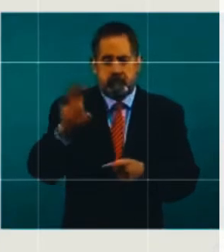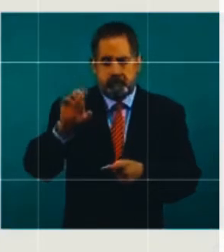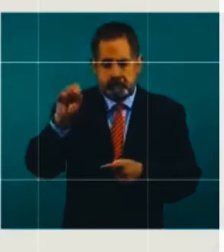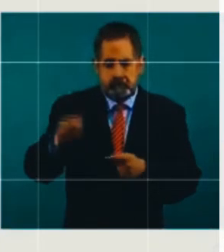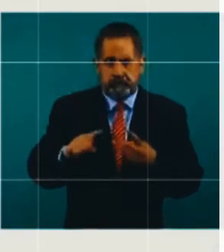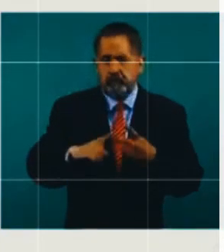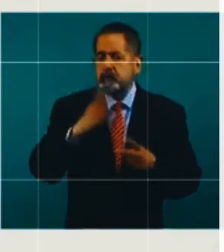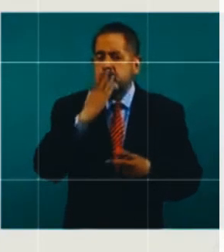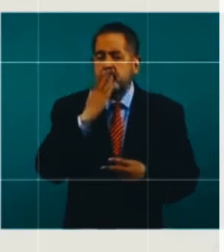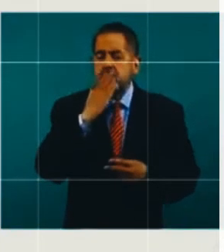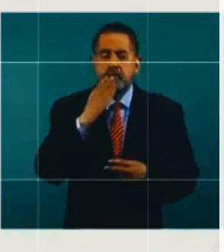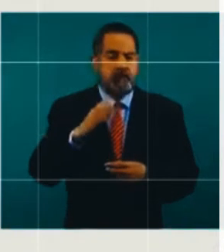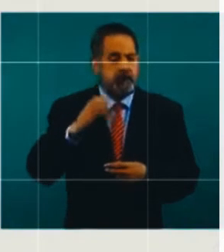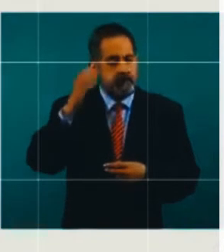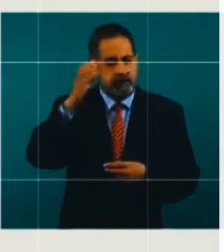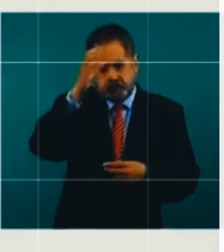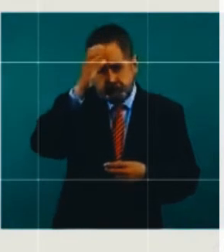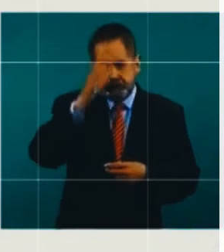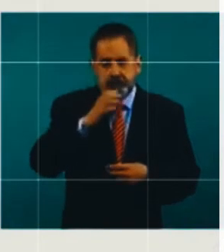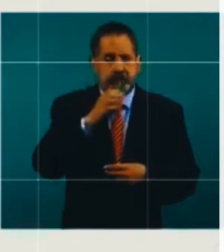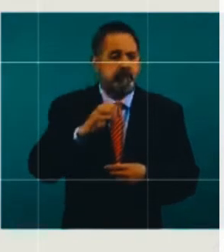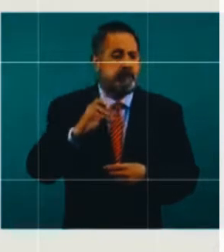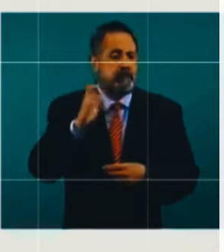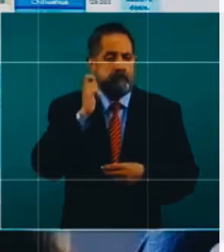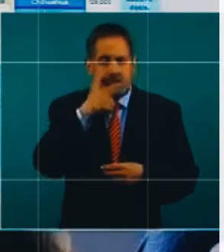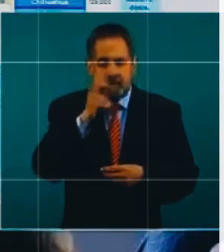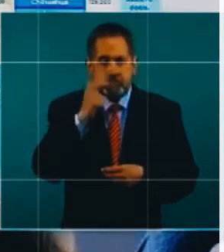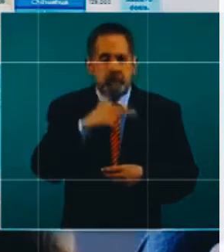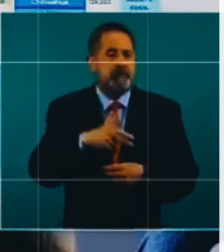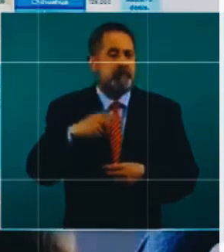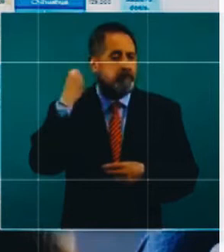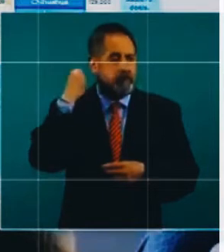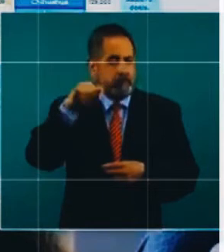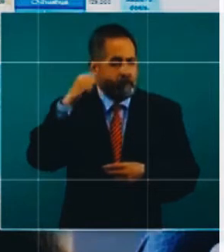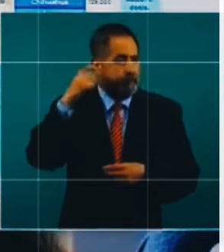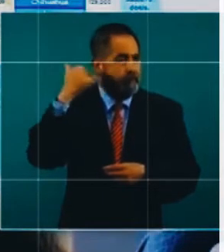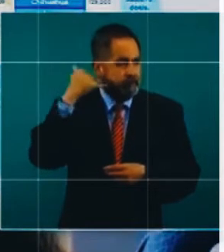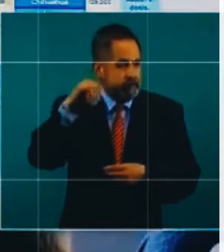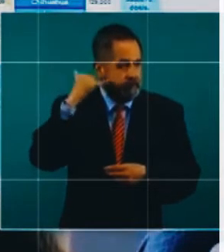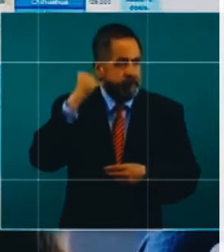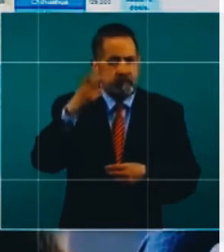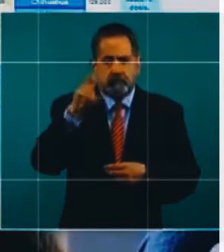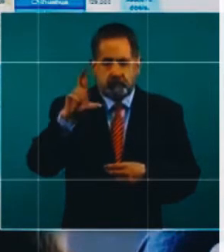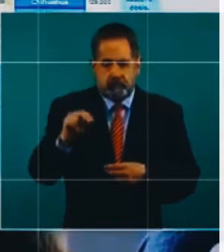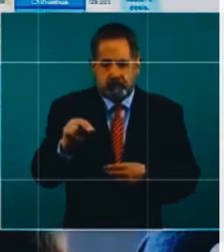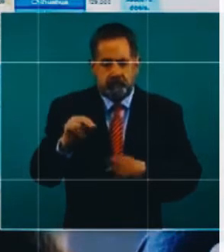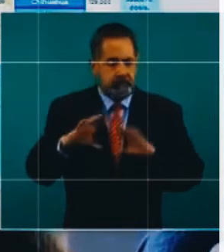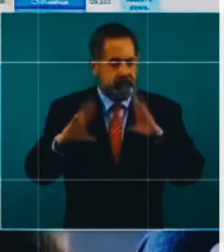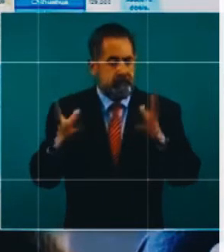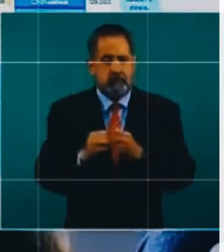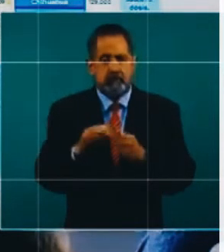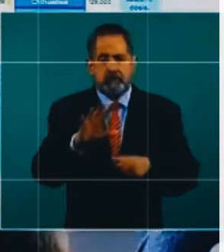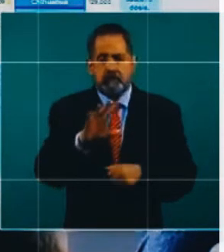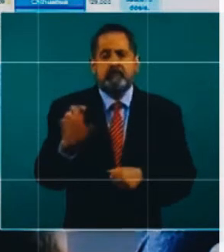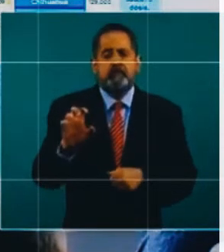Sur, Sonora, Coahuila, Chihuahua, Tabasco, Yucatán, Quintana Roo. El total,